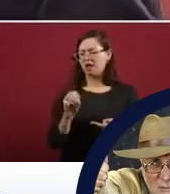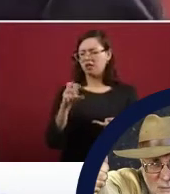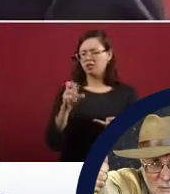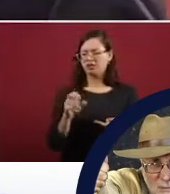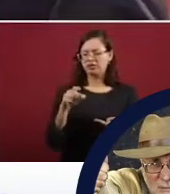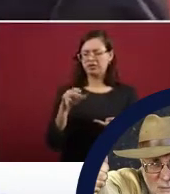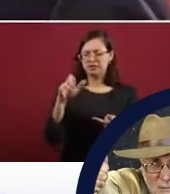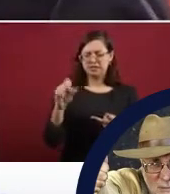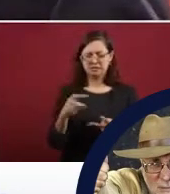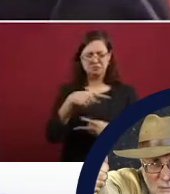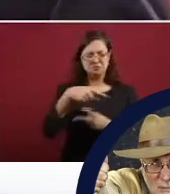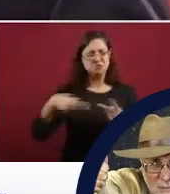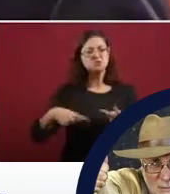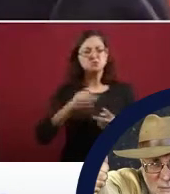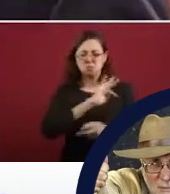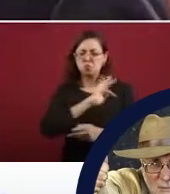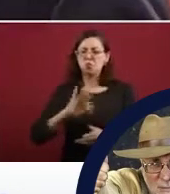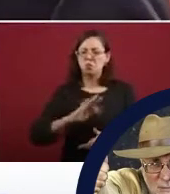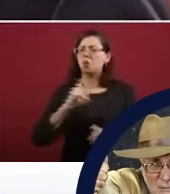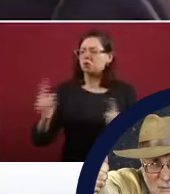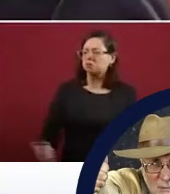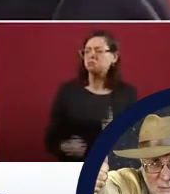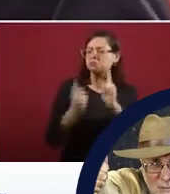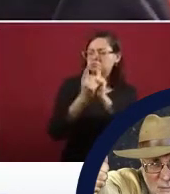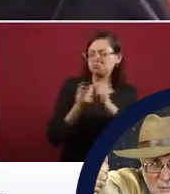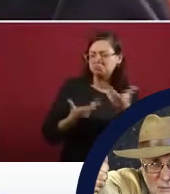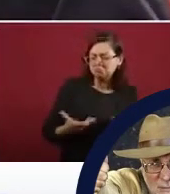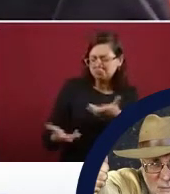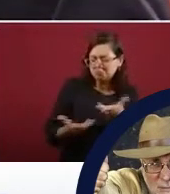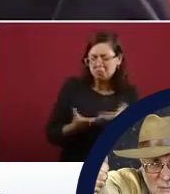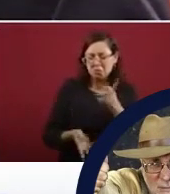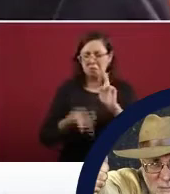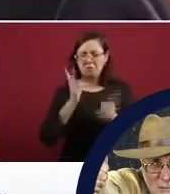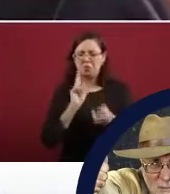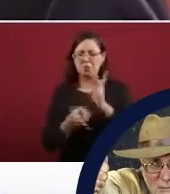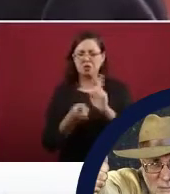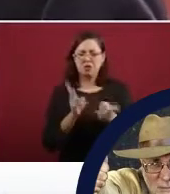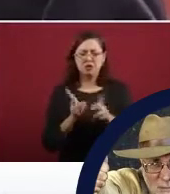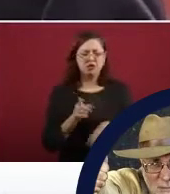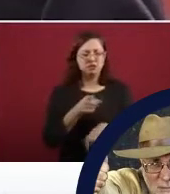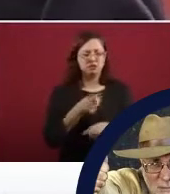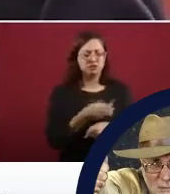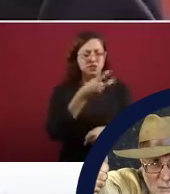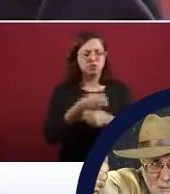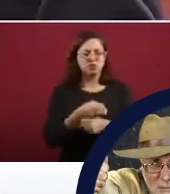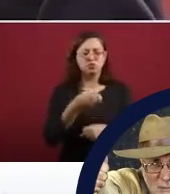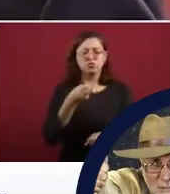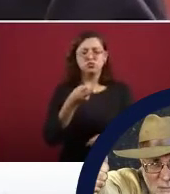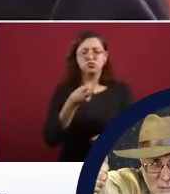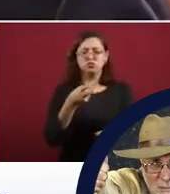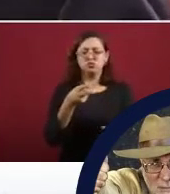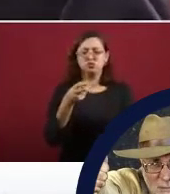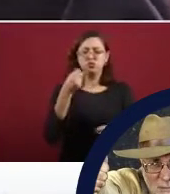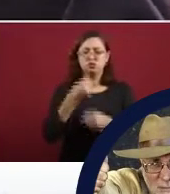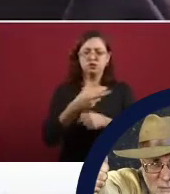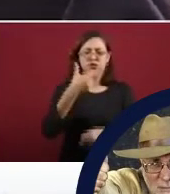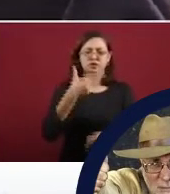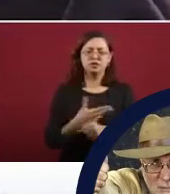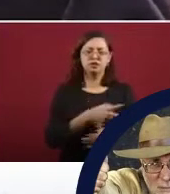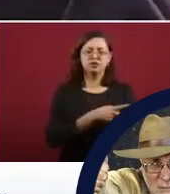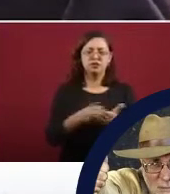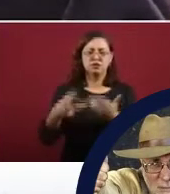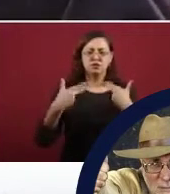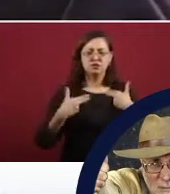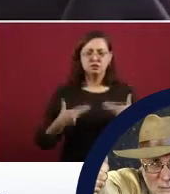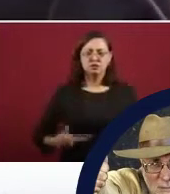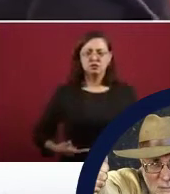política de Estado profunda, un llamado a la unidad nacional para detener la dimensión terrible